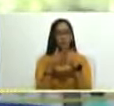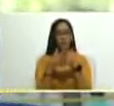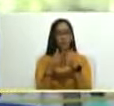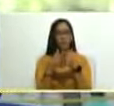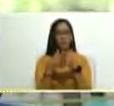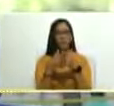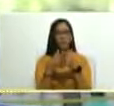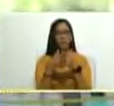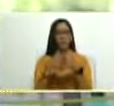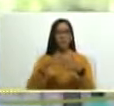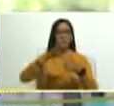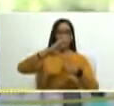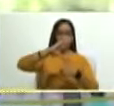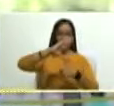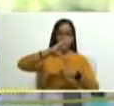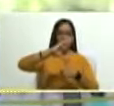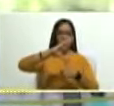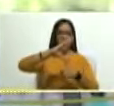Norteamérica.